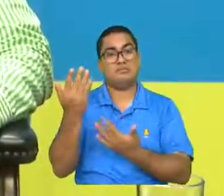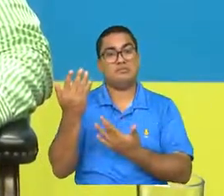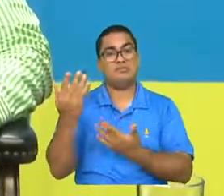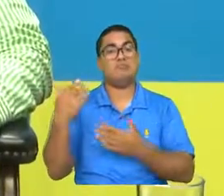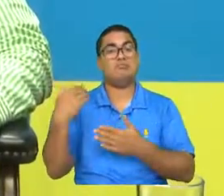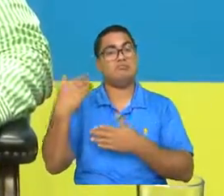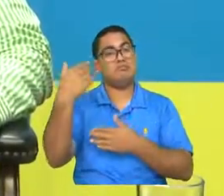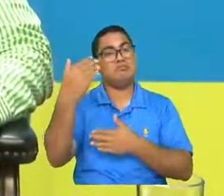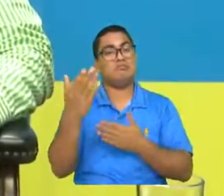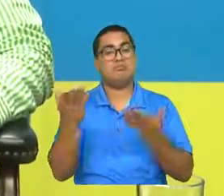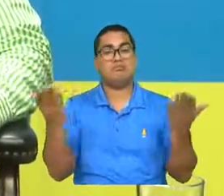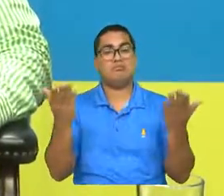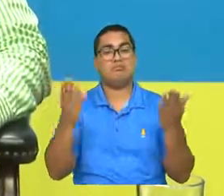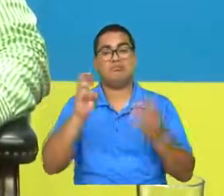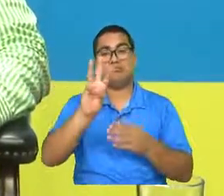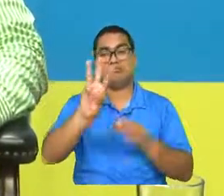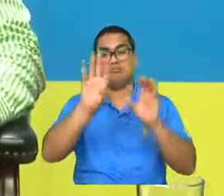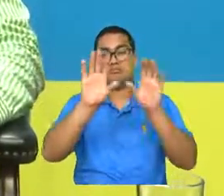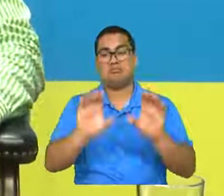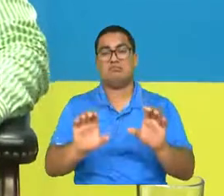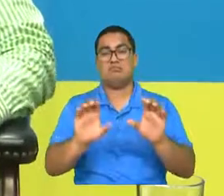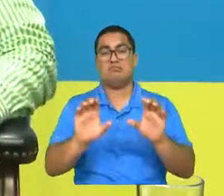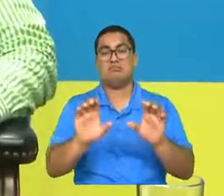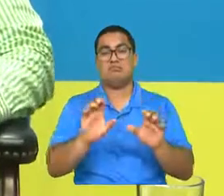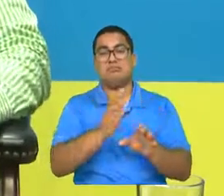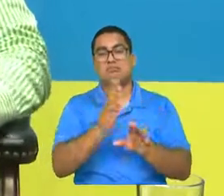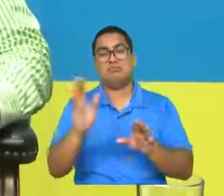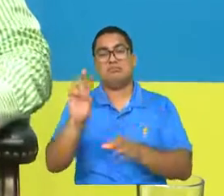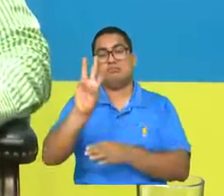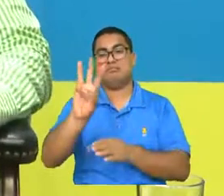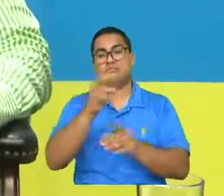otra oportunidad a partir de las 3 de la tarde a